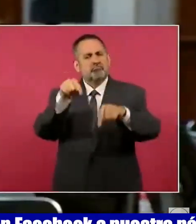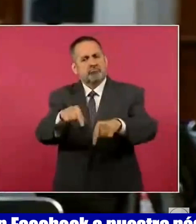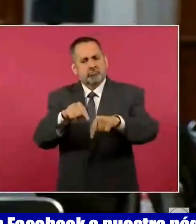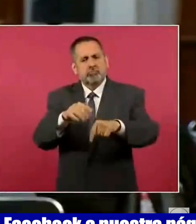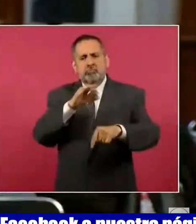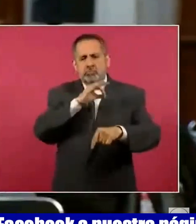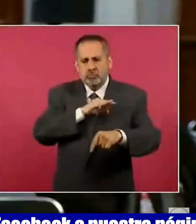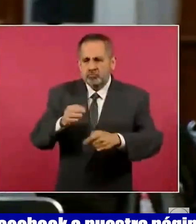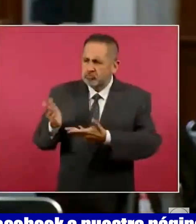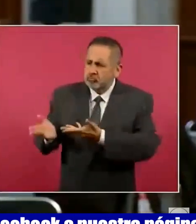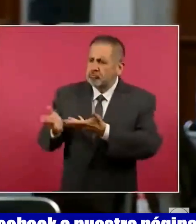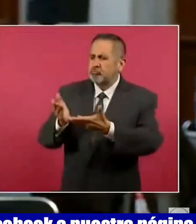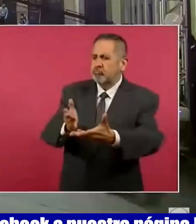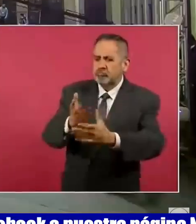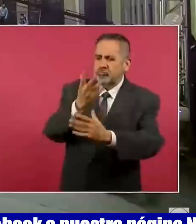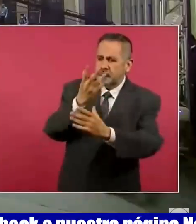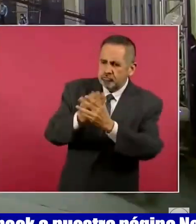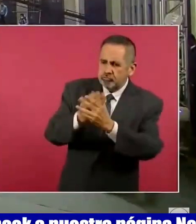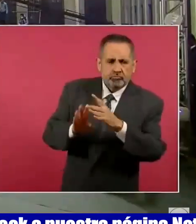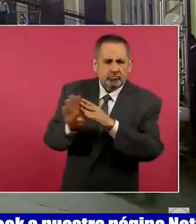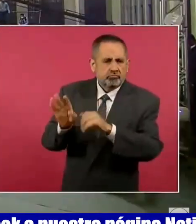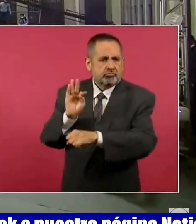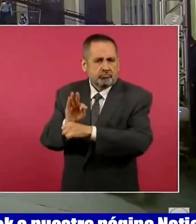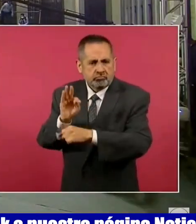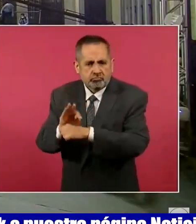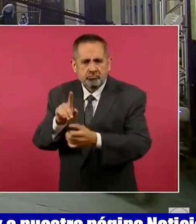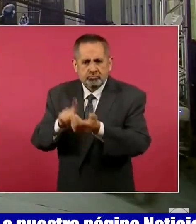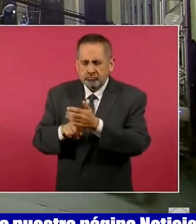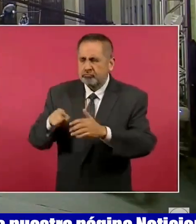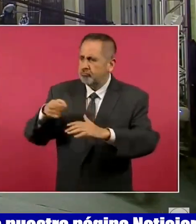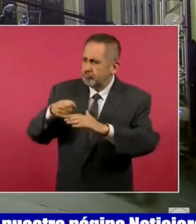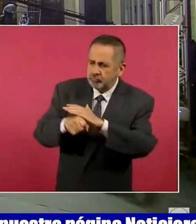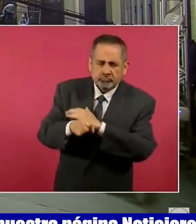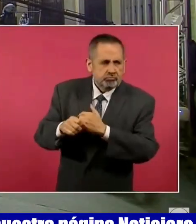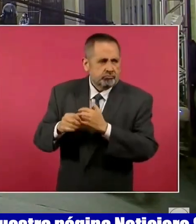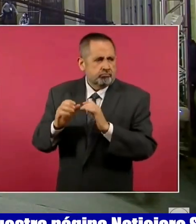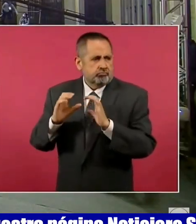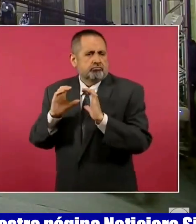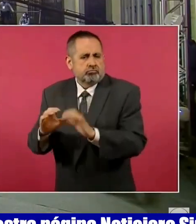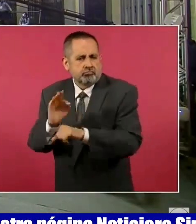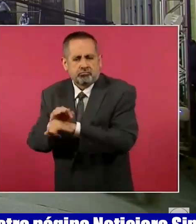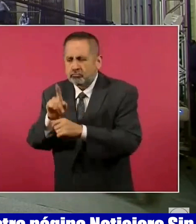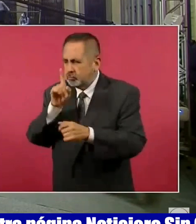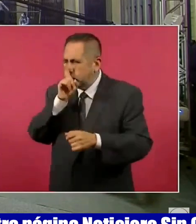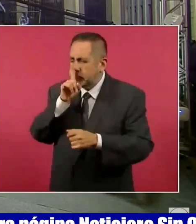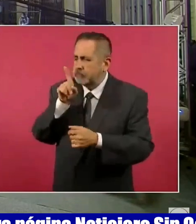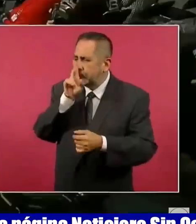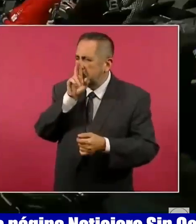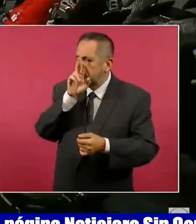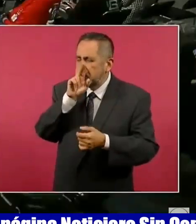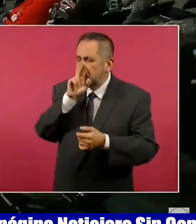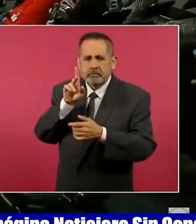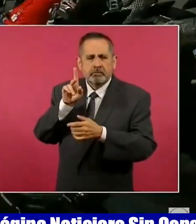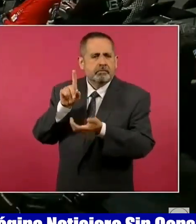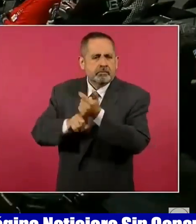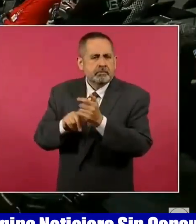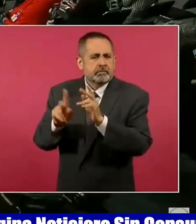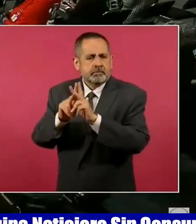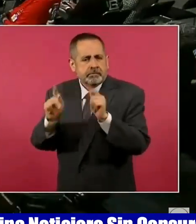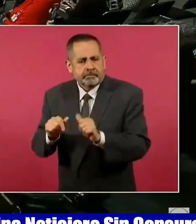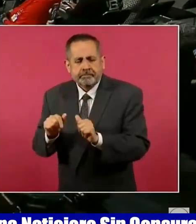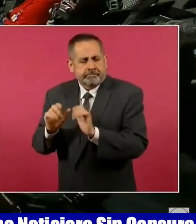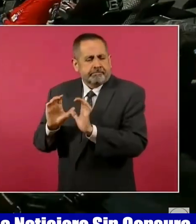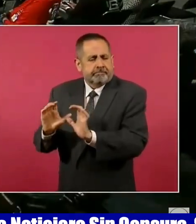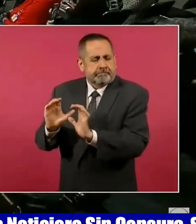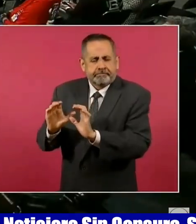a la actual secretaria general del sindicato de Notimex, Adriana Orrea, y bueno, le digo, nosotros aquí en Sin